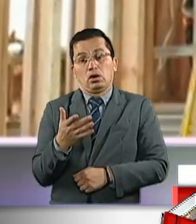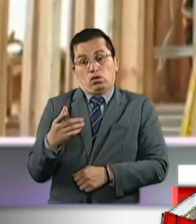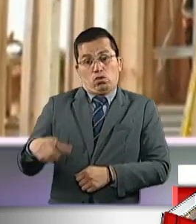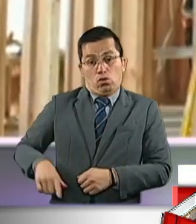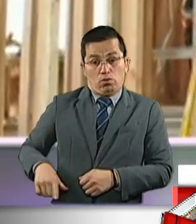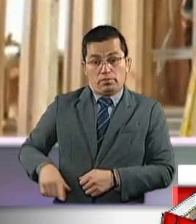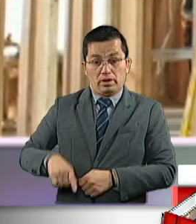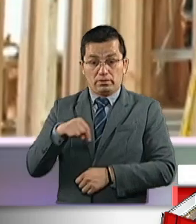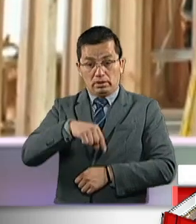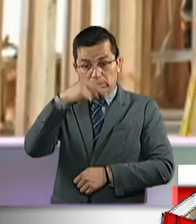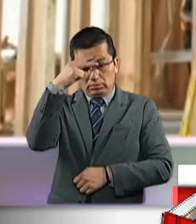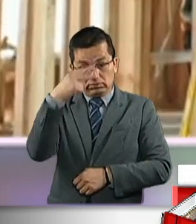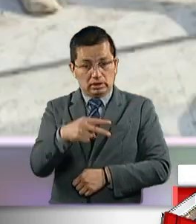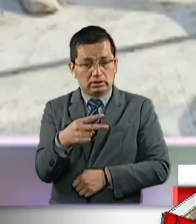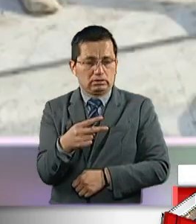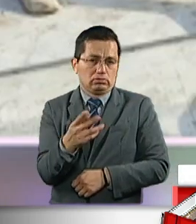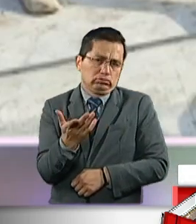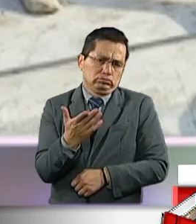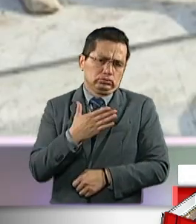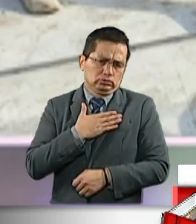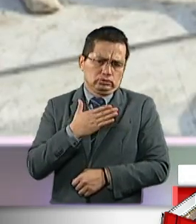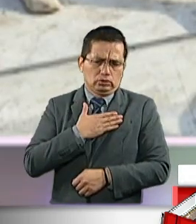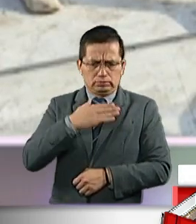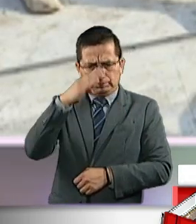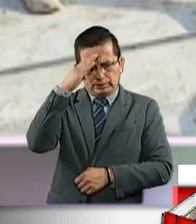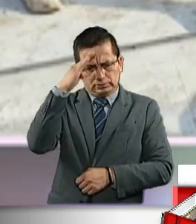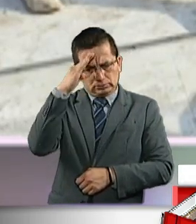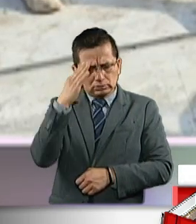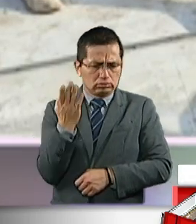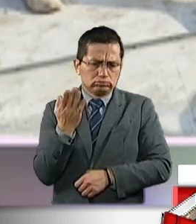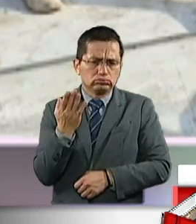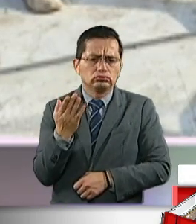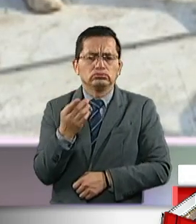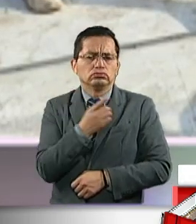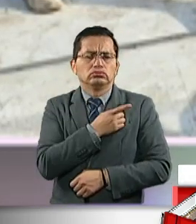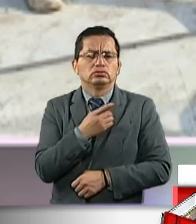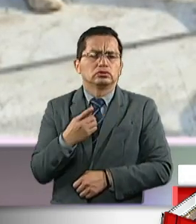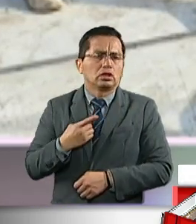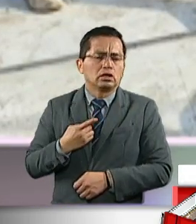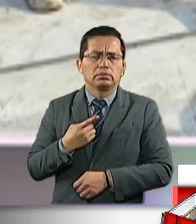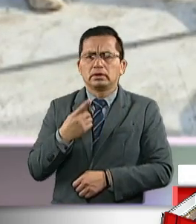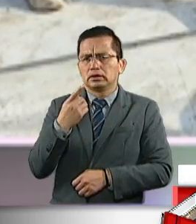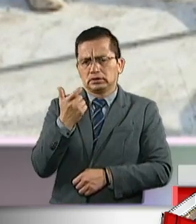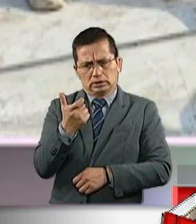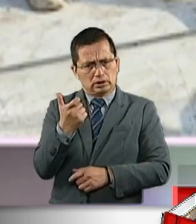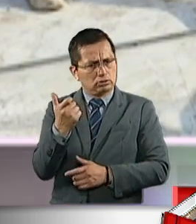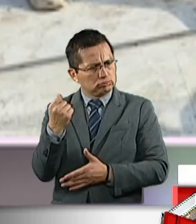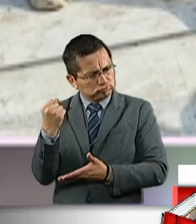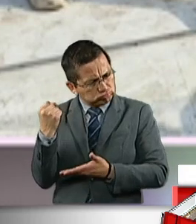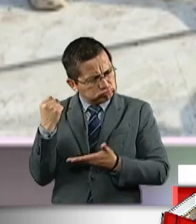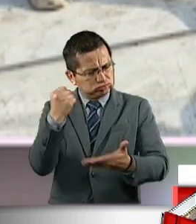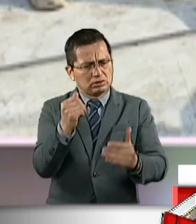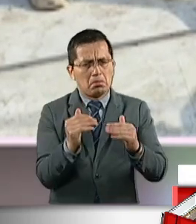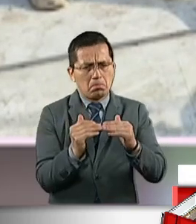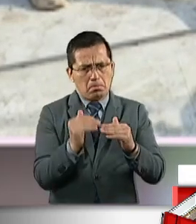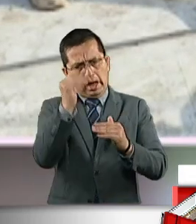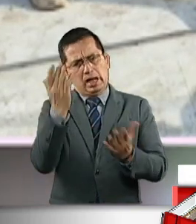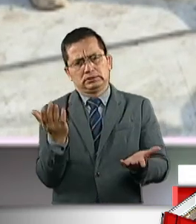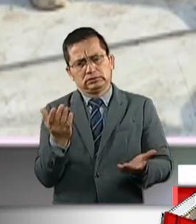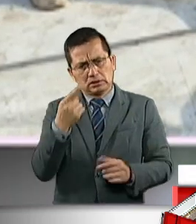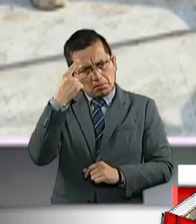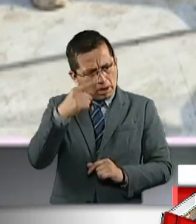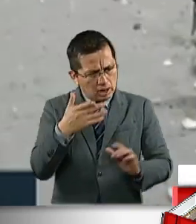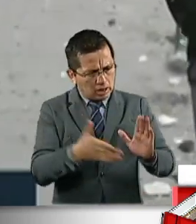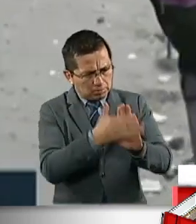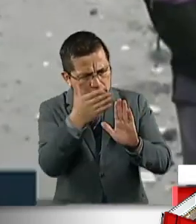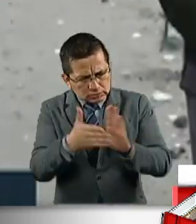mexicano, desde mi punto de vista, debería de invertir más en infraestructura y en